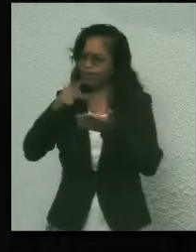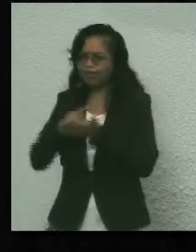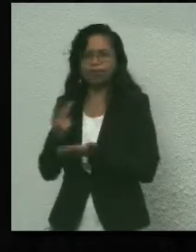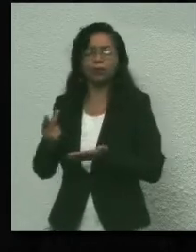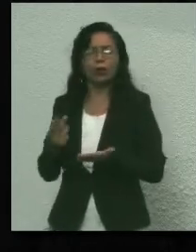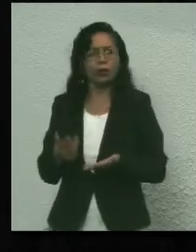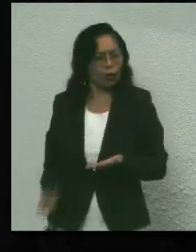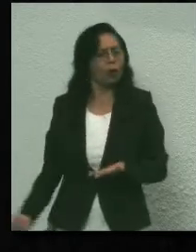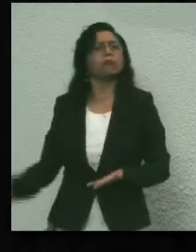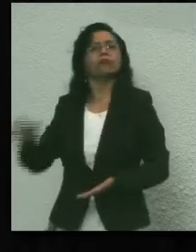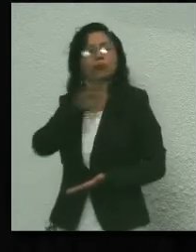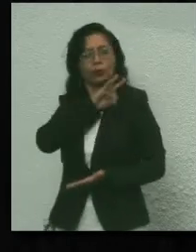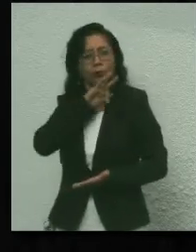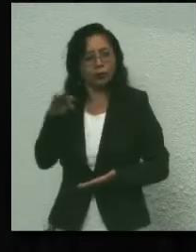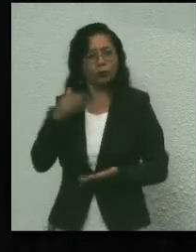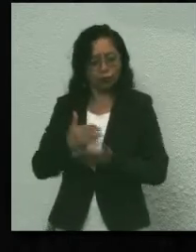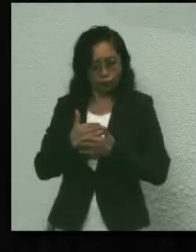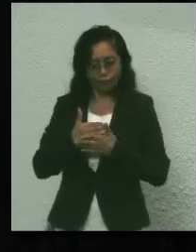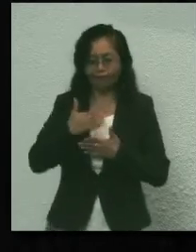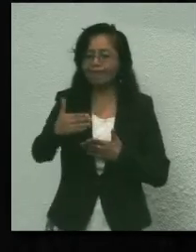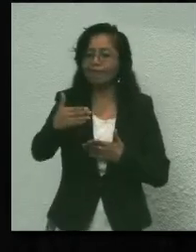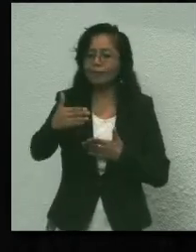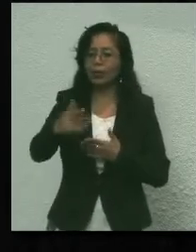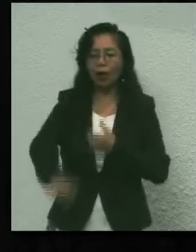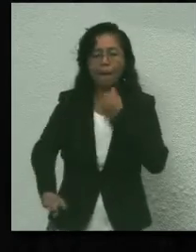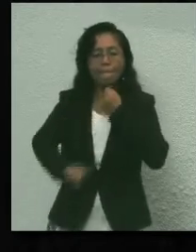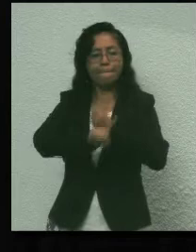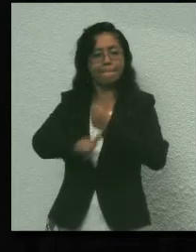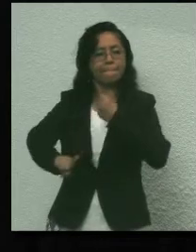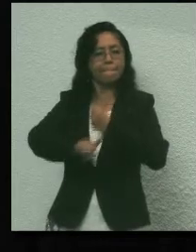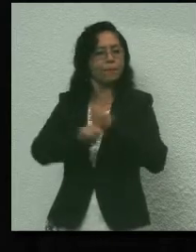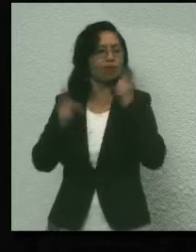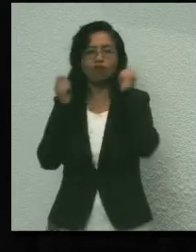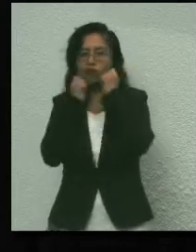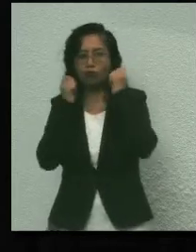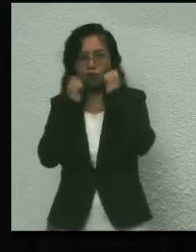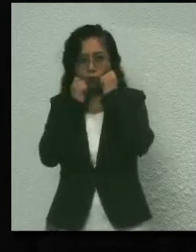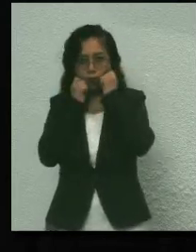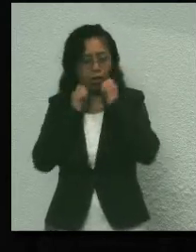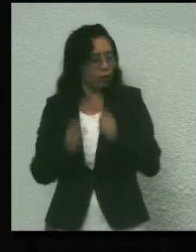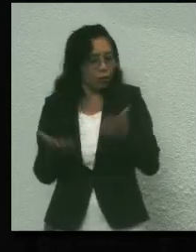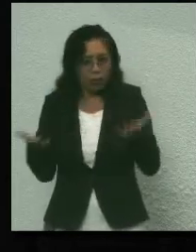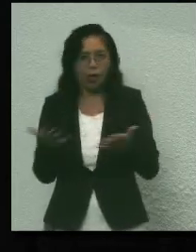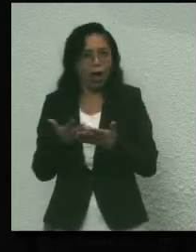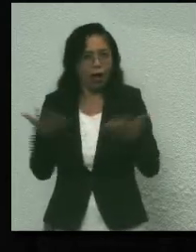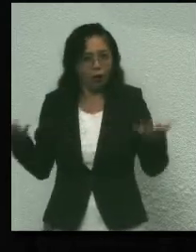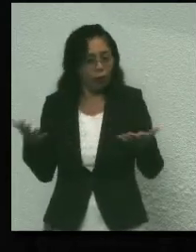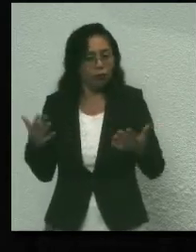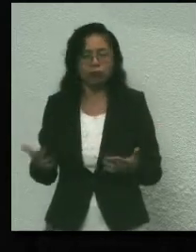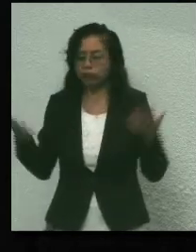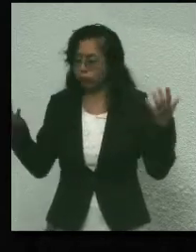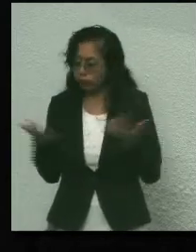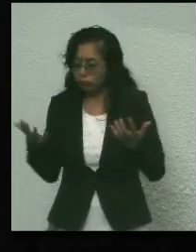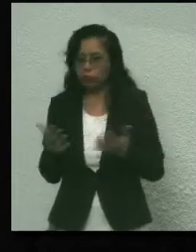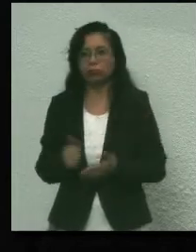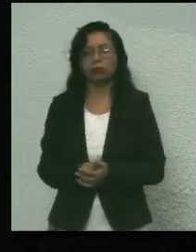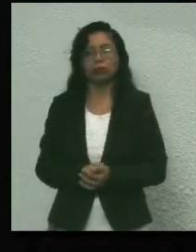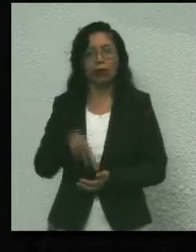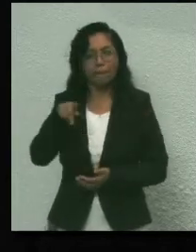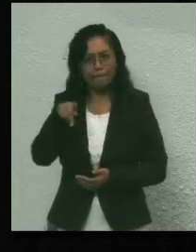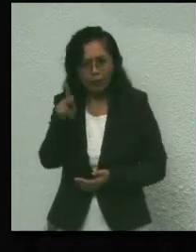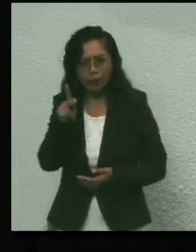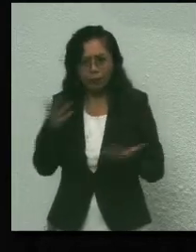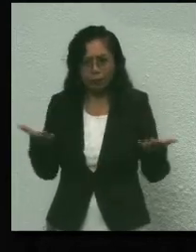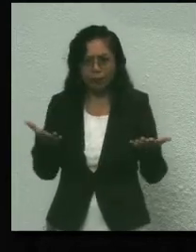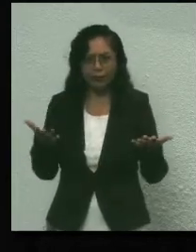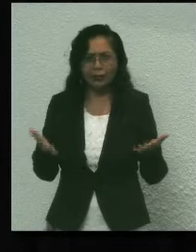somos capaces de salir adelante ante las adversidades, y esta no será la excepción. Pero es momento de